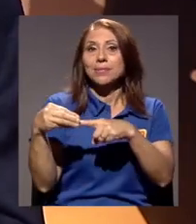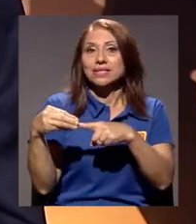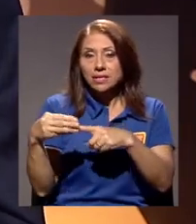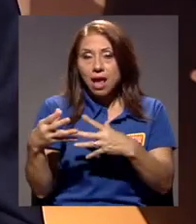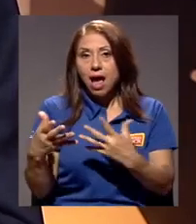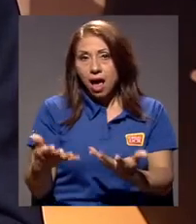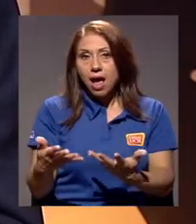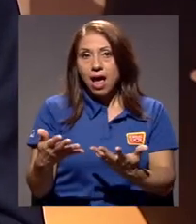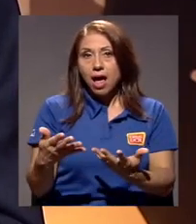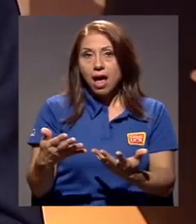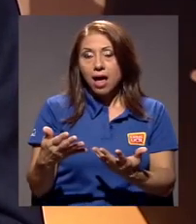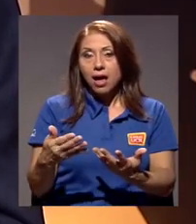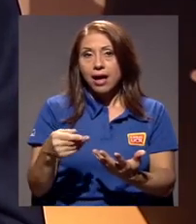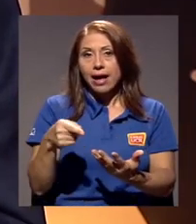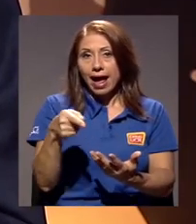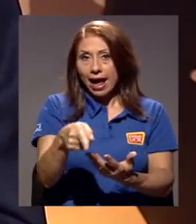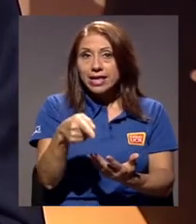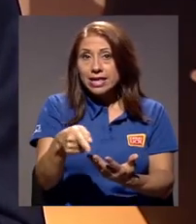todo